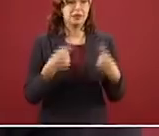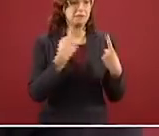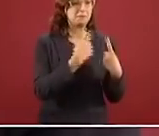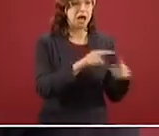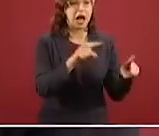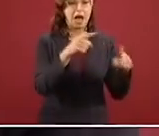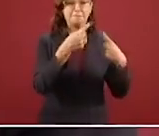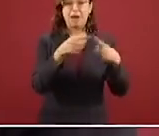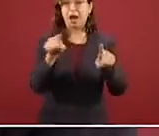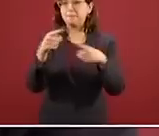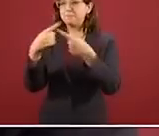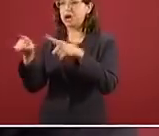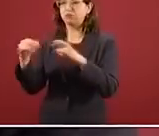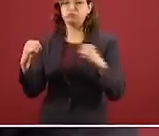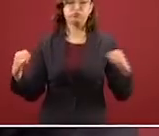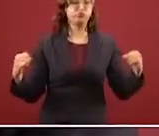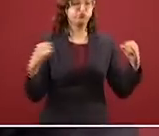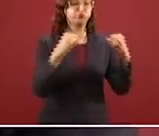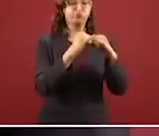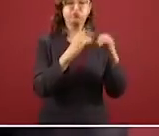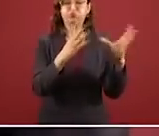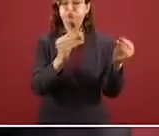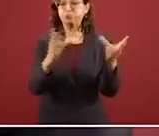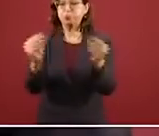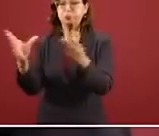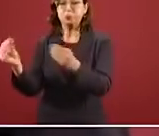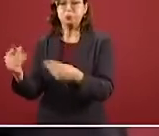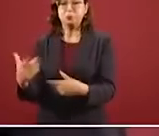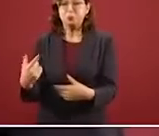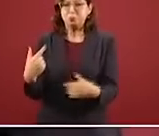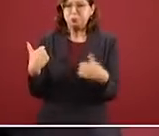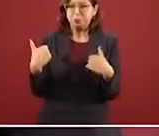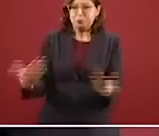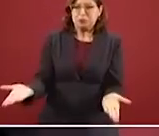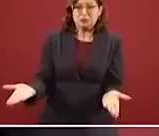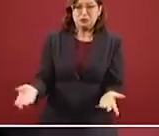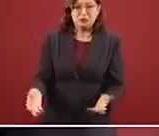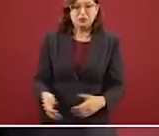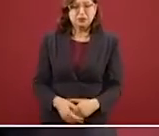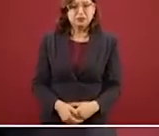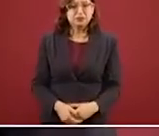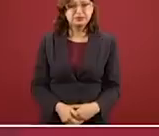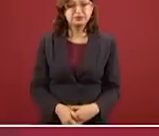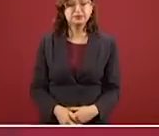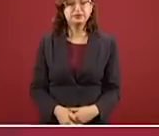etcétera, etcétera, etcétera, etcétera. ¿Y de qué servía todo eso?